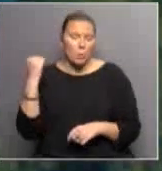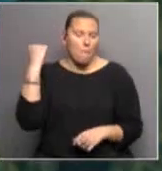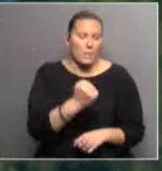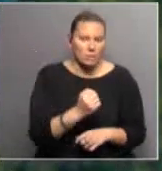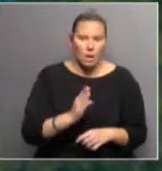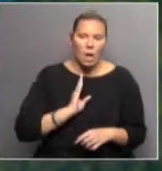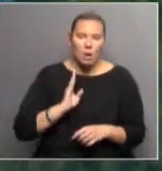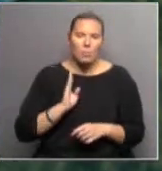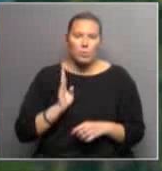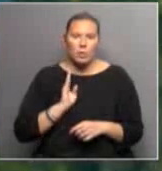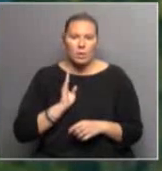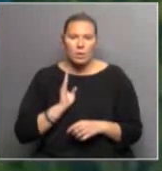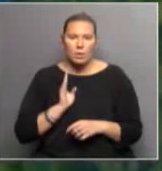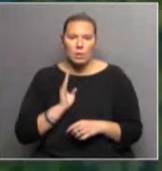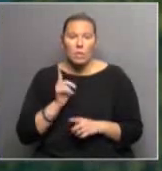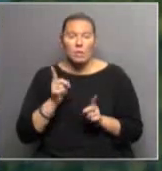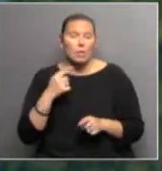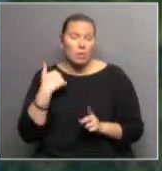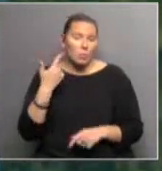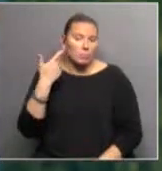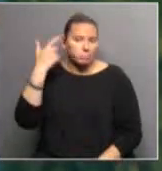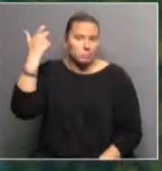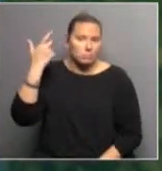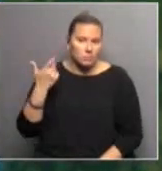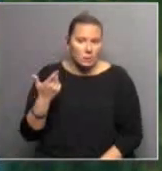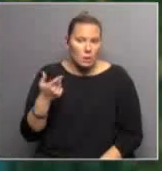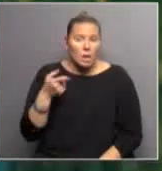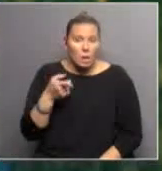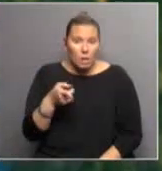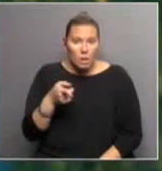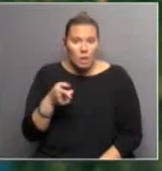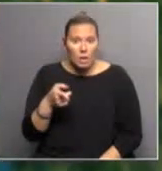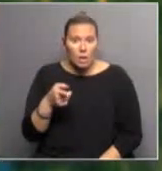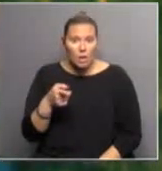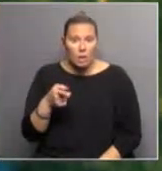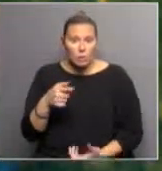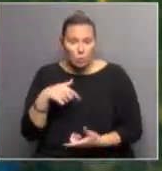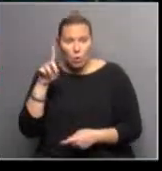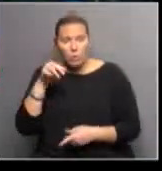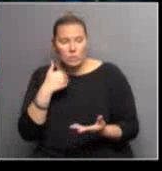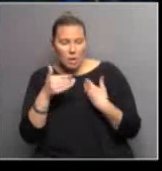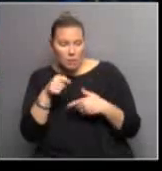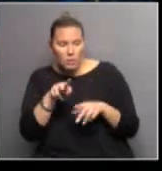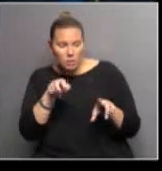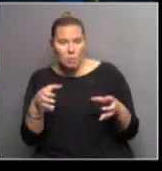el hombre termina suicidándose. ¿Esto ha surgido en los grupos?